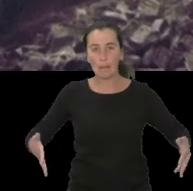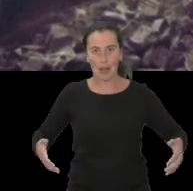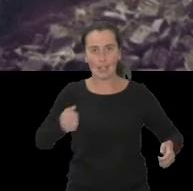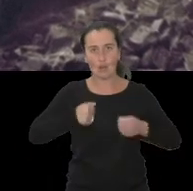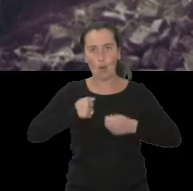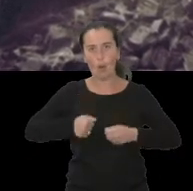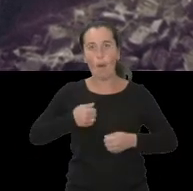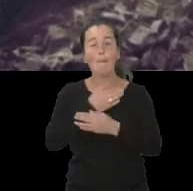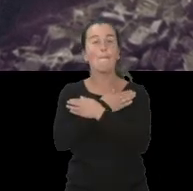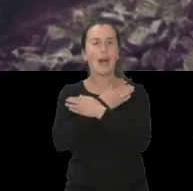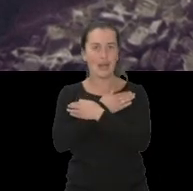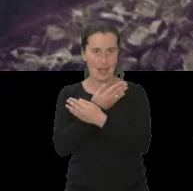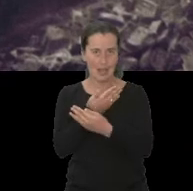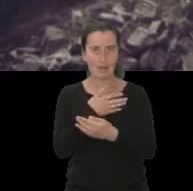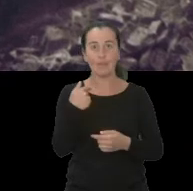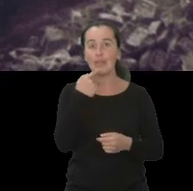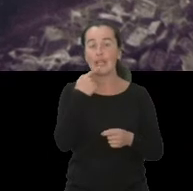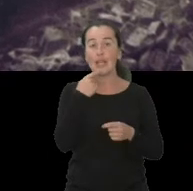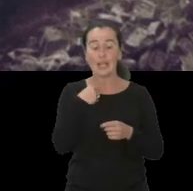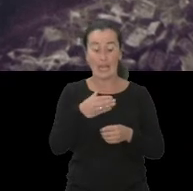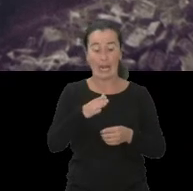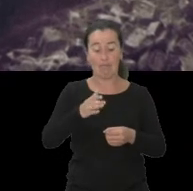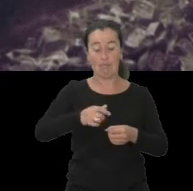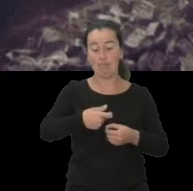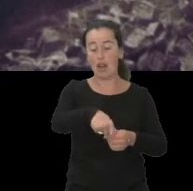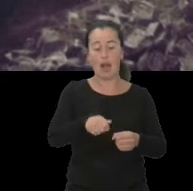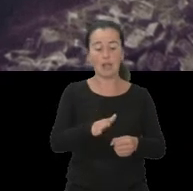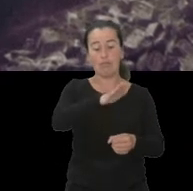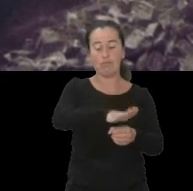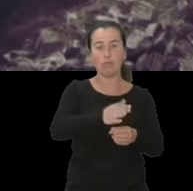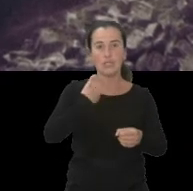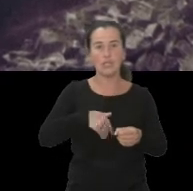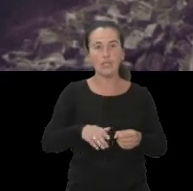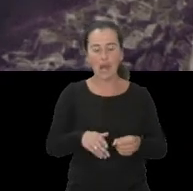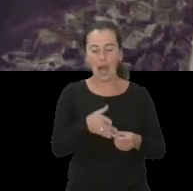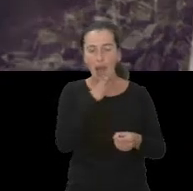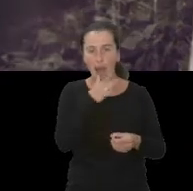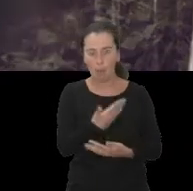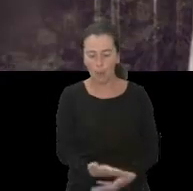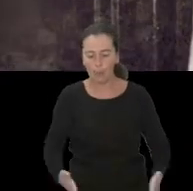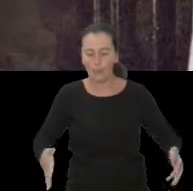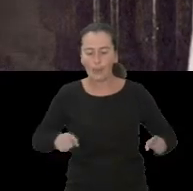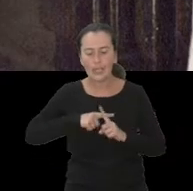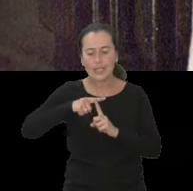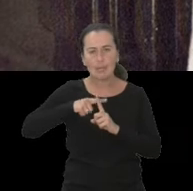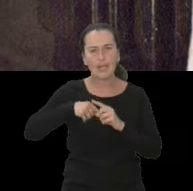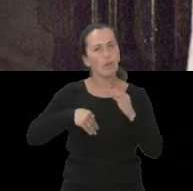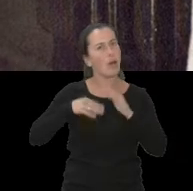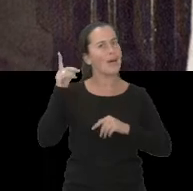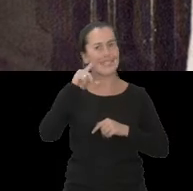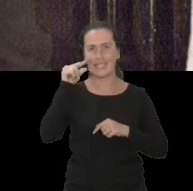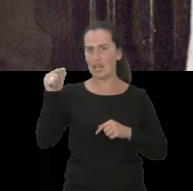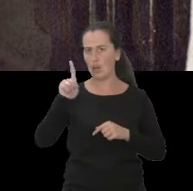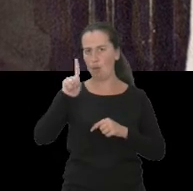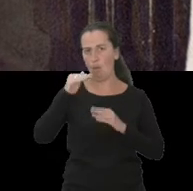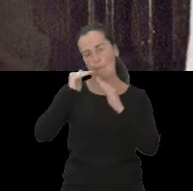María, método que consiste en someter la lata ya cerrada a una temperatura del agua no superior a los 100